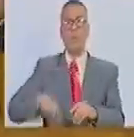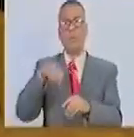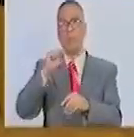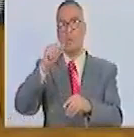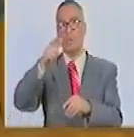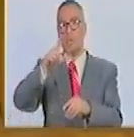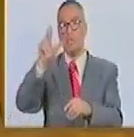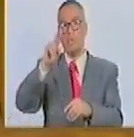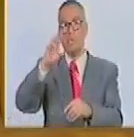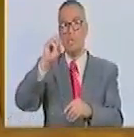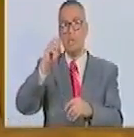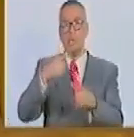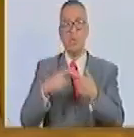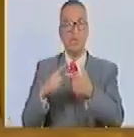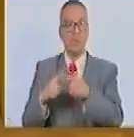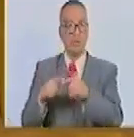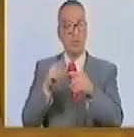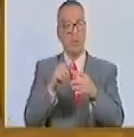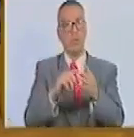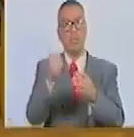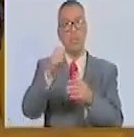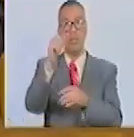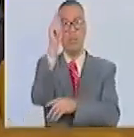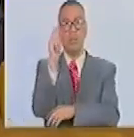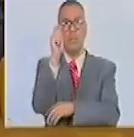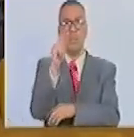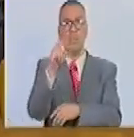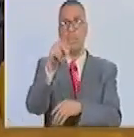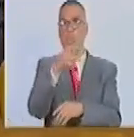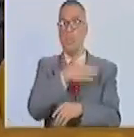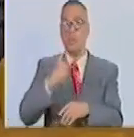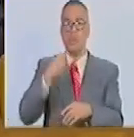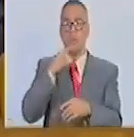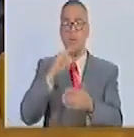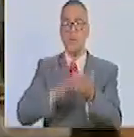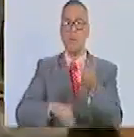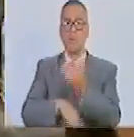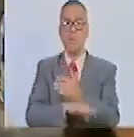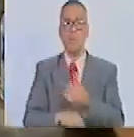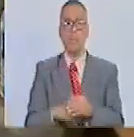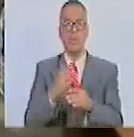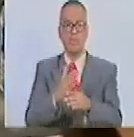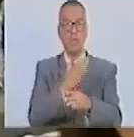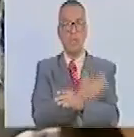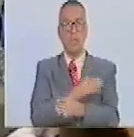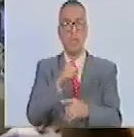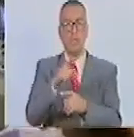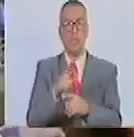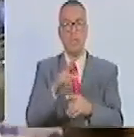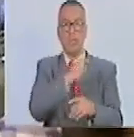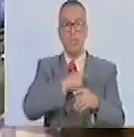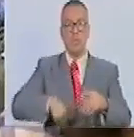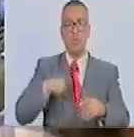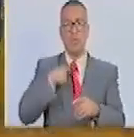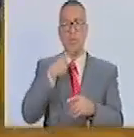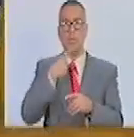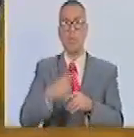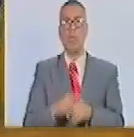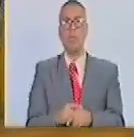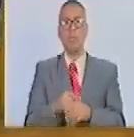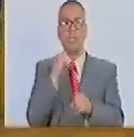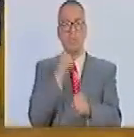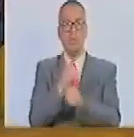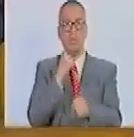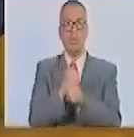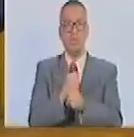la integramos el resto de los 10 diputados. No quisiera despedirme sin antes eso que el presidente señalaba como el